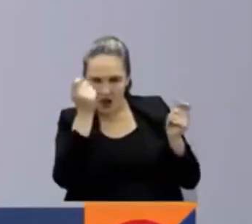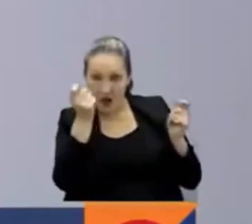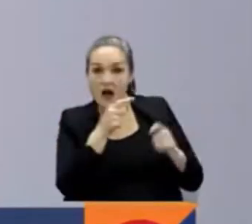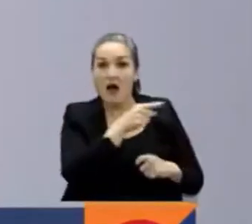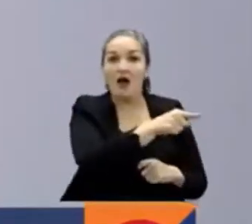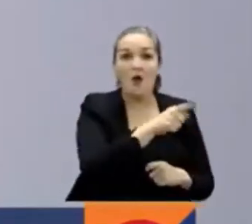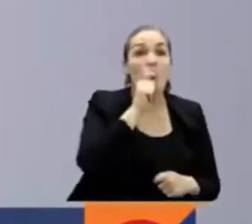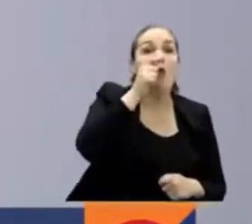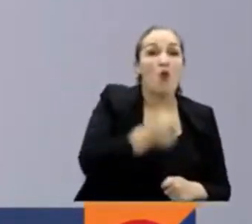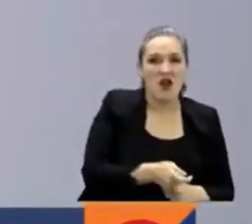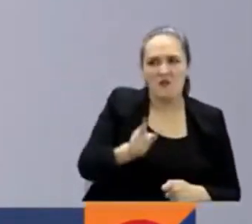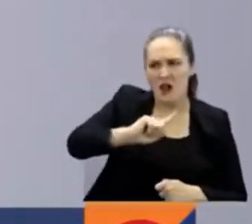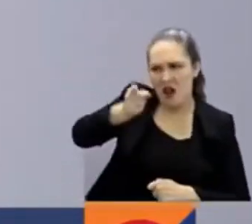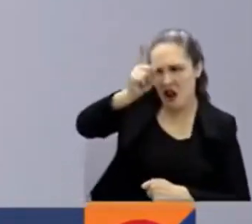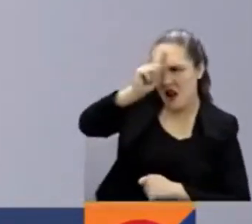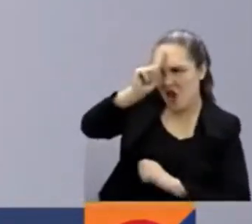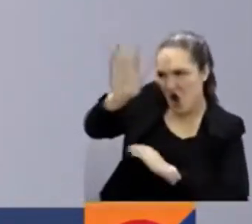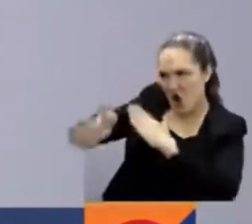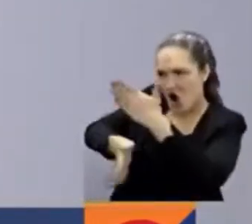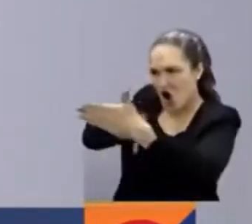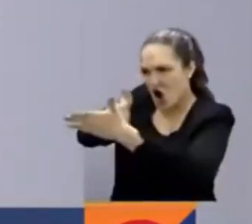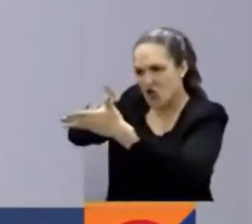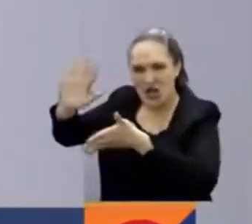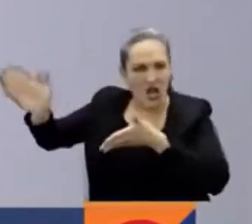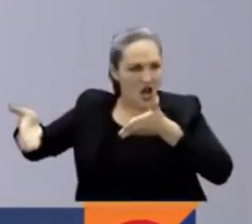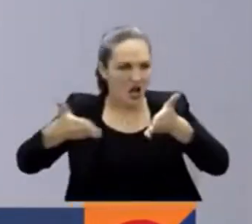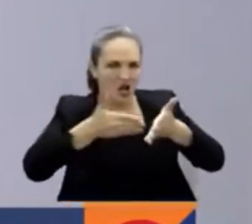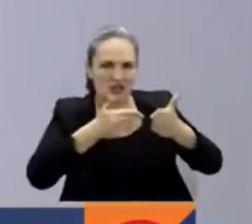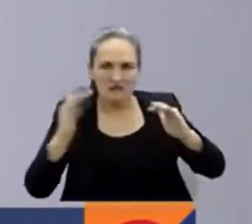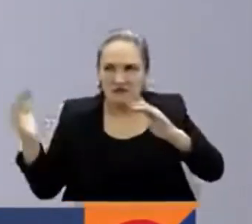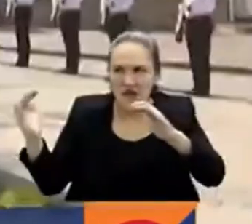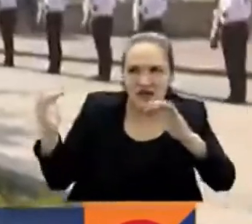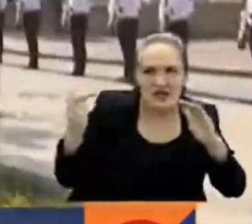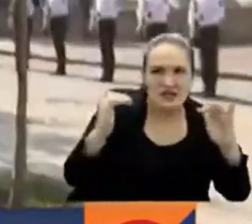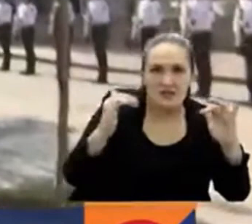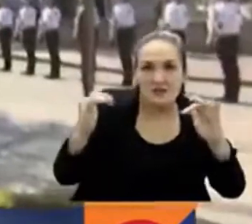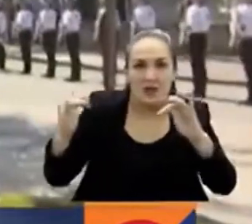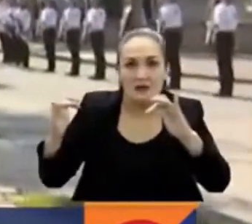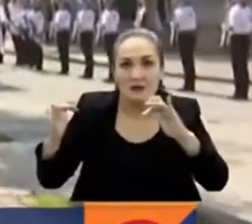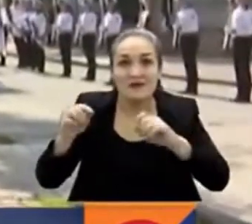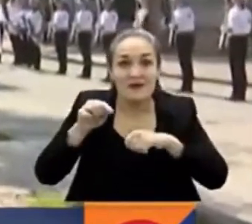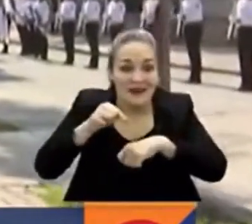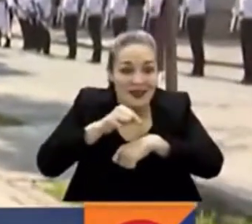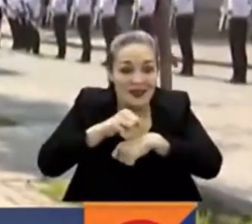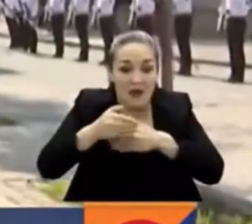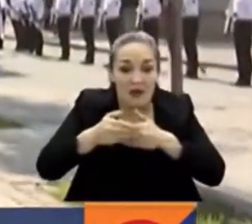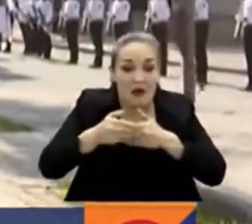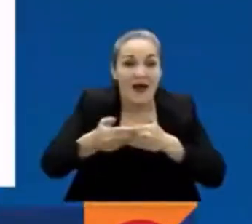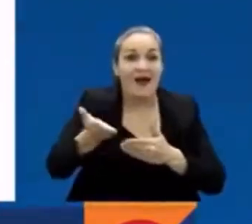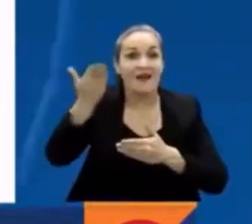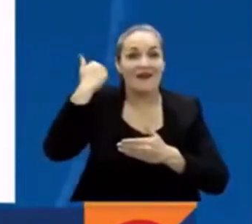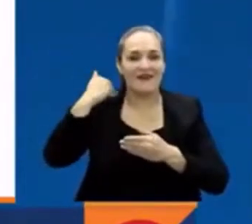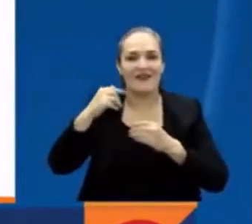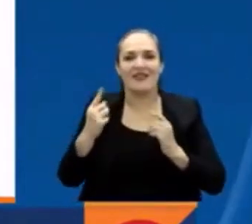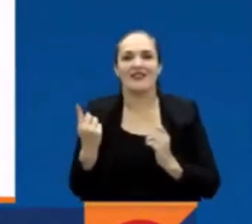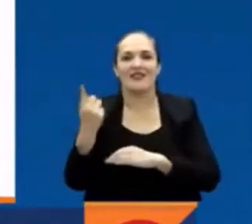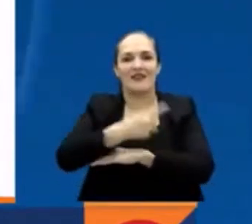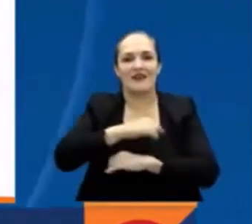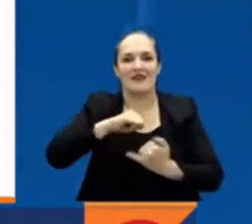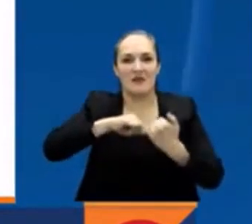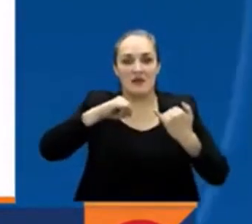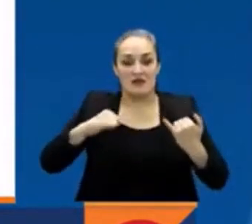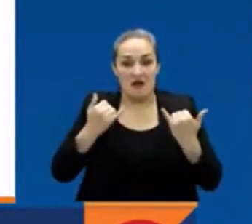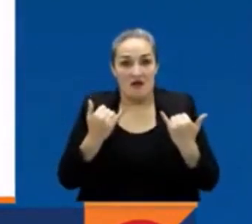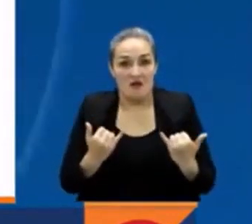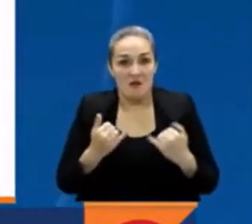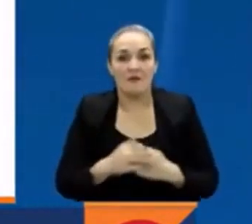como por Occidente de lo que sería el proceder ruso en la ventana de tiempo posterior al aniversario de su independencia. La Unión Europea